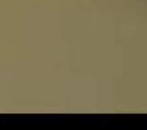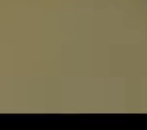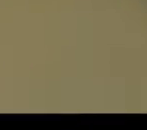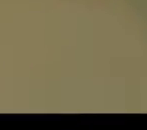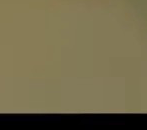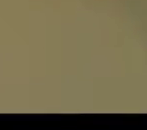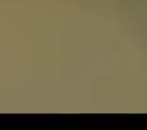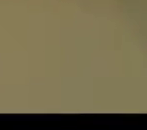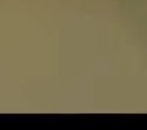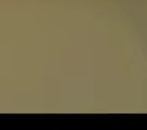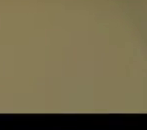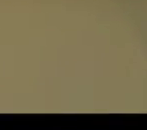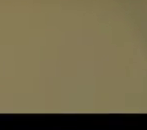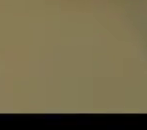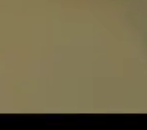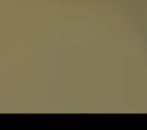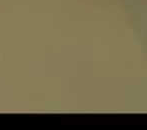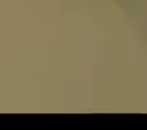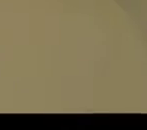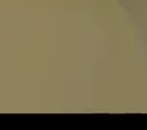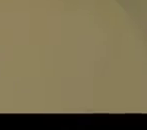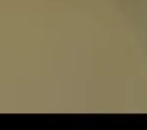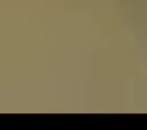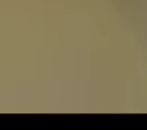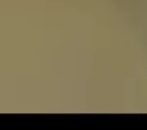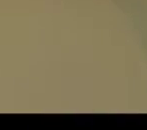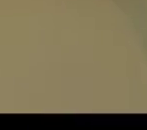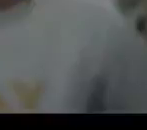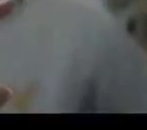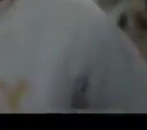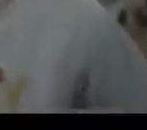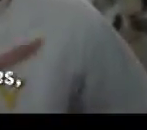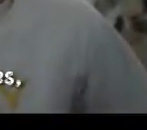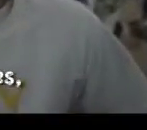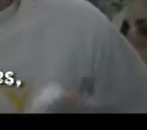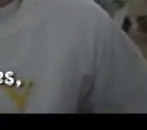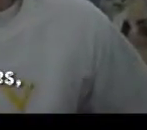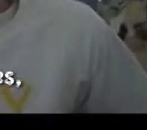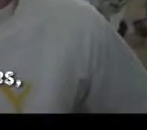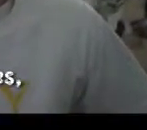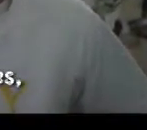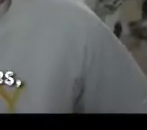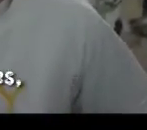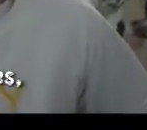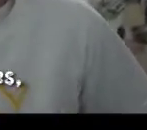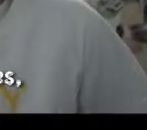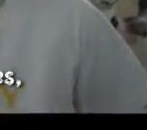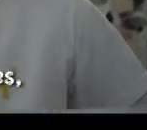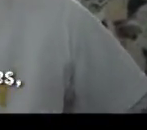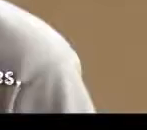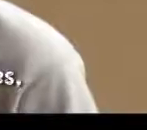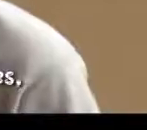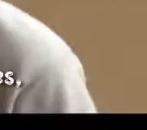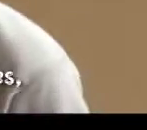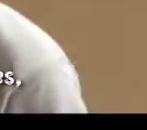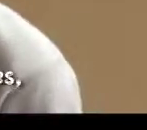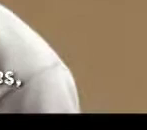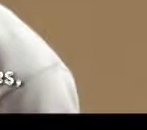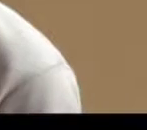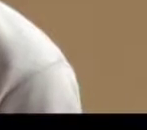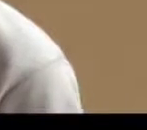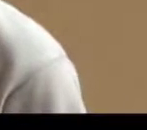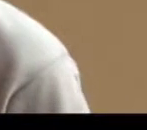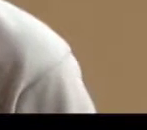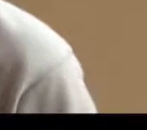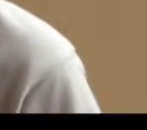Entonces ya después se me fue yendo poco a poco los nervios y ya en las últimas dos